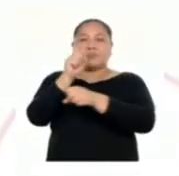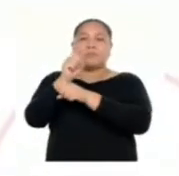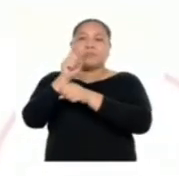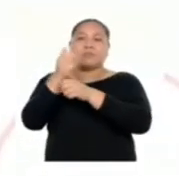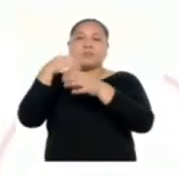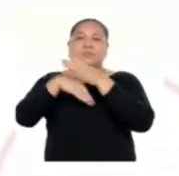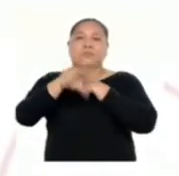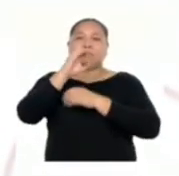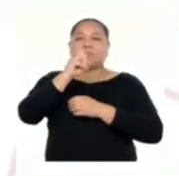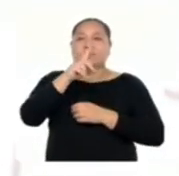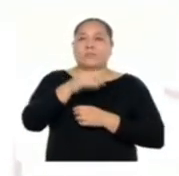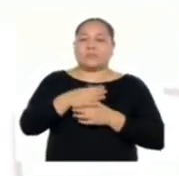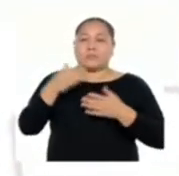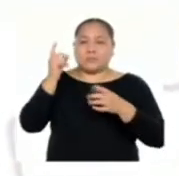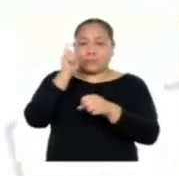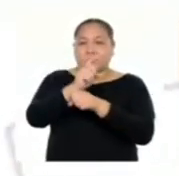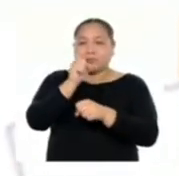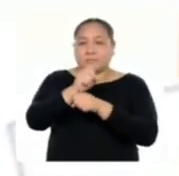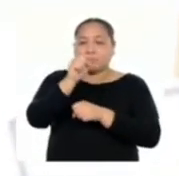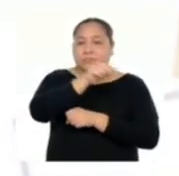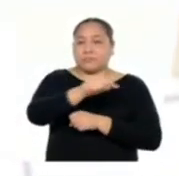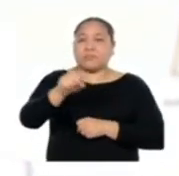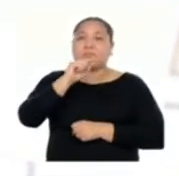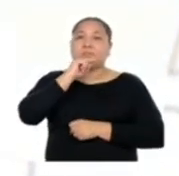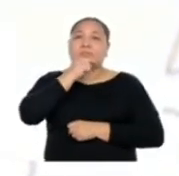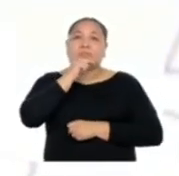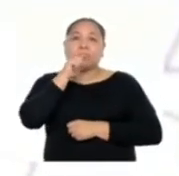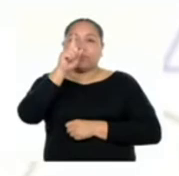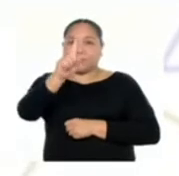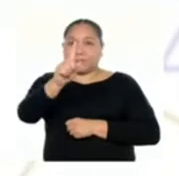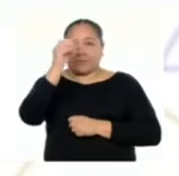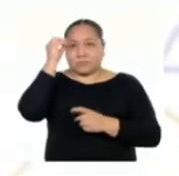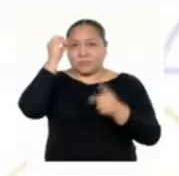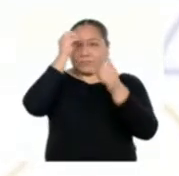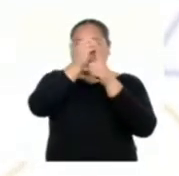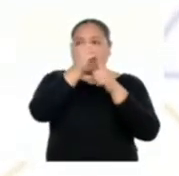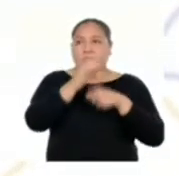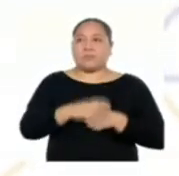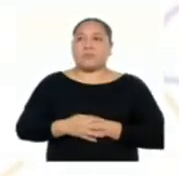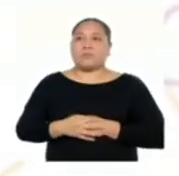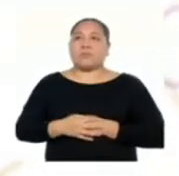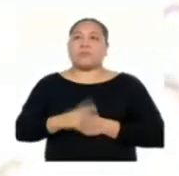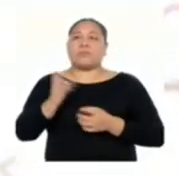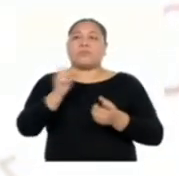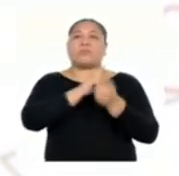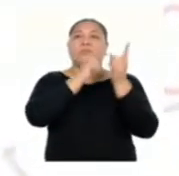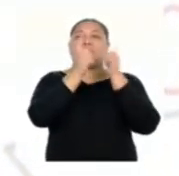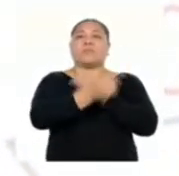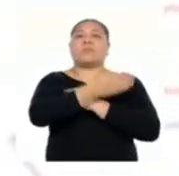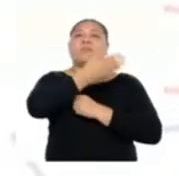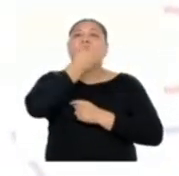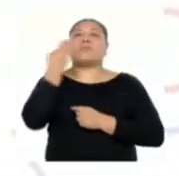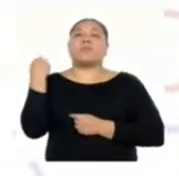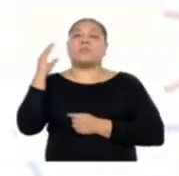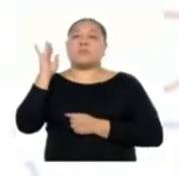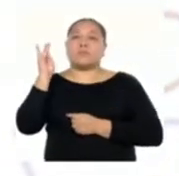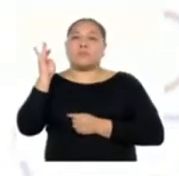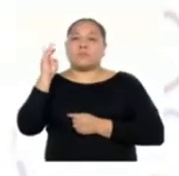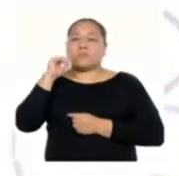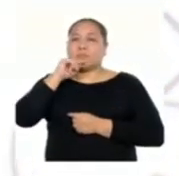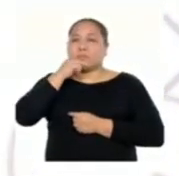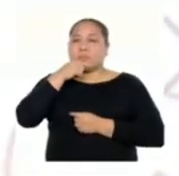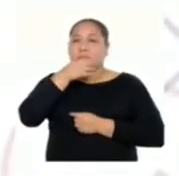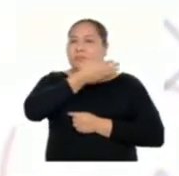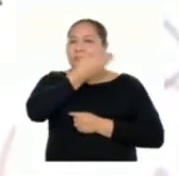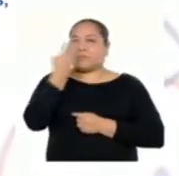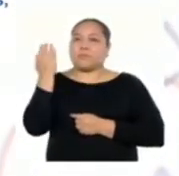colonial. La educación dirigida hacia las mujeres tenía un solo objetivo: convertirlas en mejores esposas y